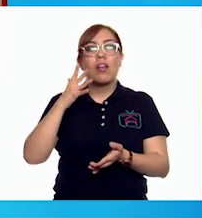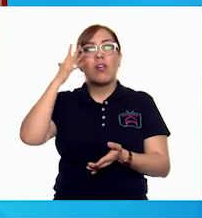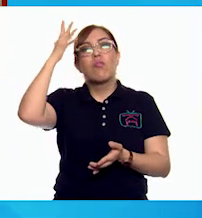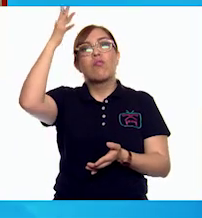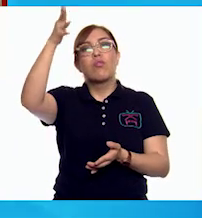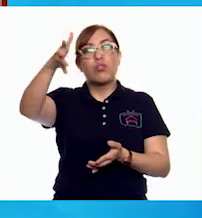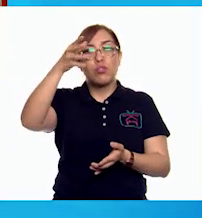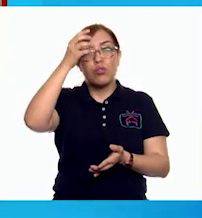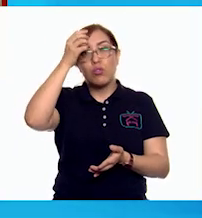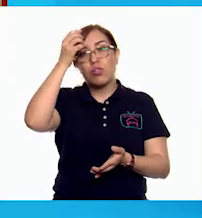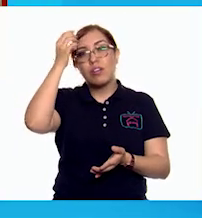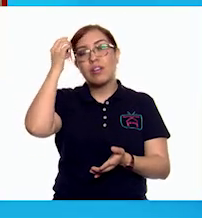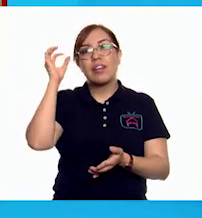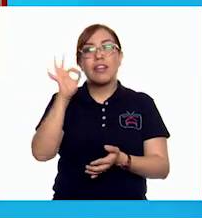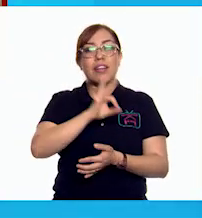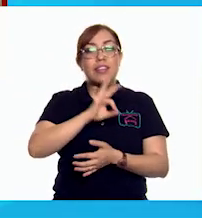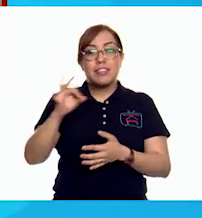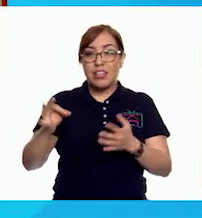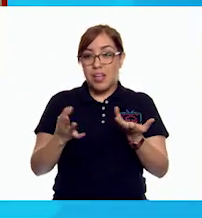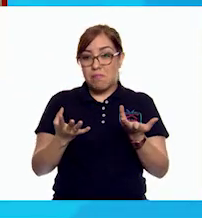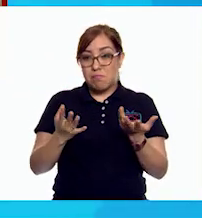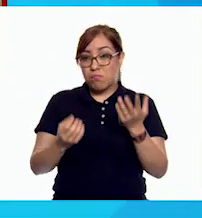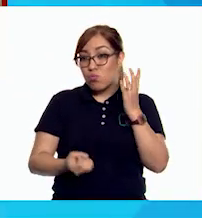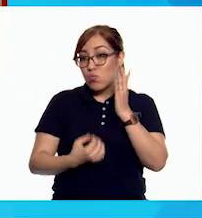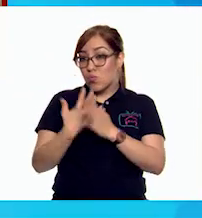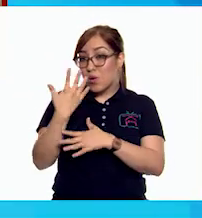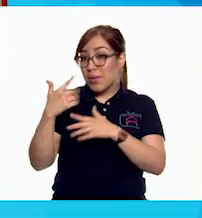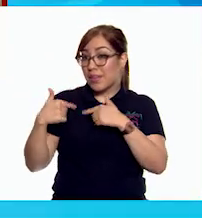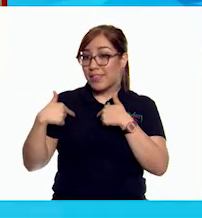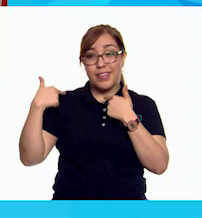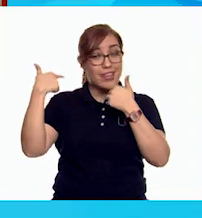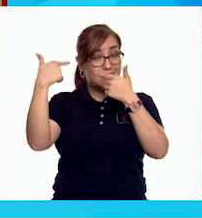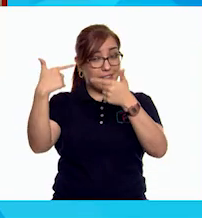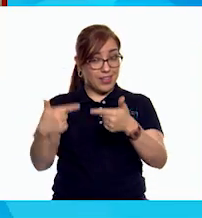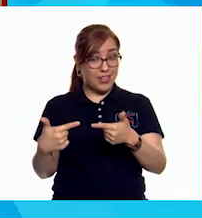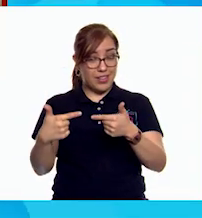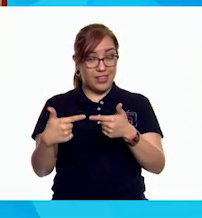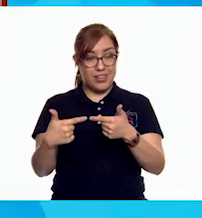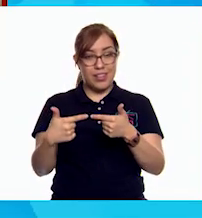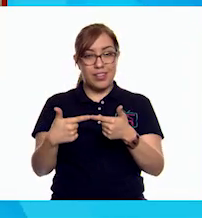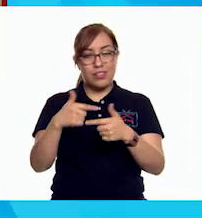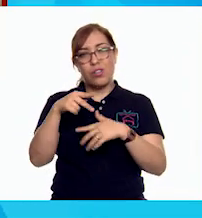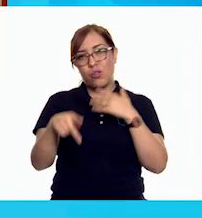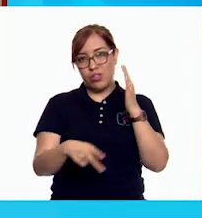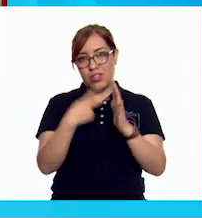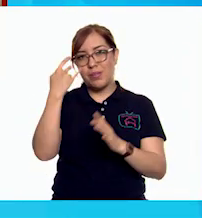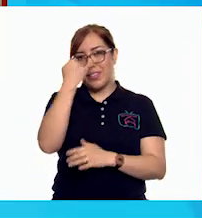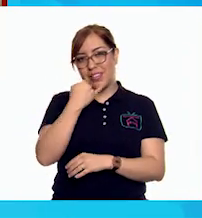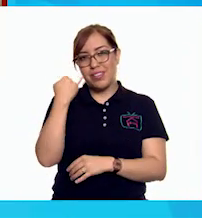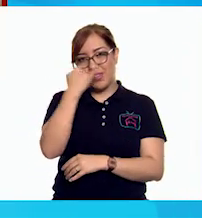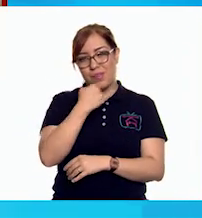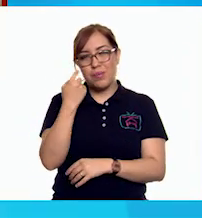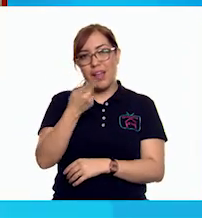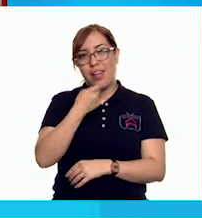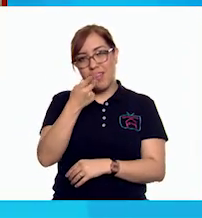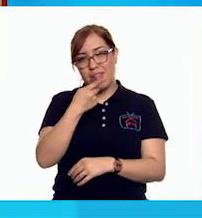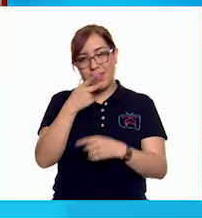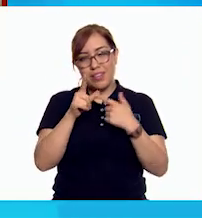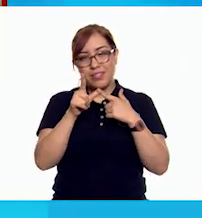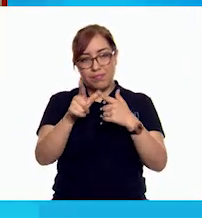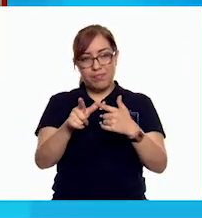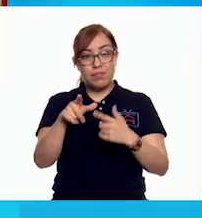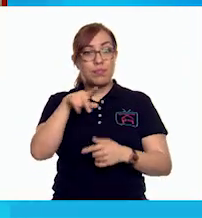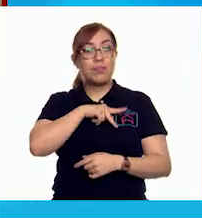de la nueva generación se interese en que se restablezca la idioma y no se pierda. Mi papá y mi tía